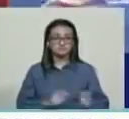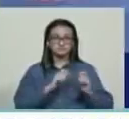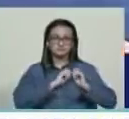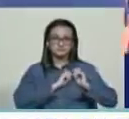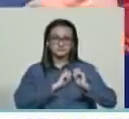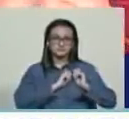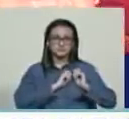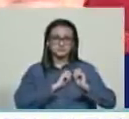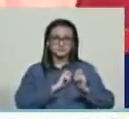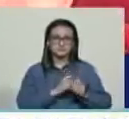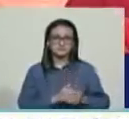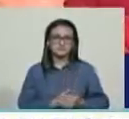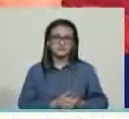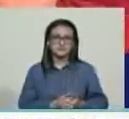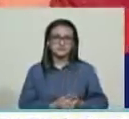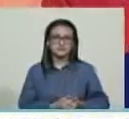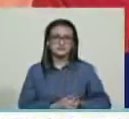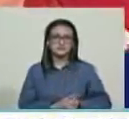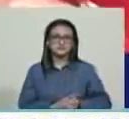me mandé para allá, me designaron